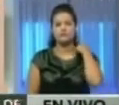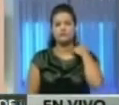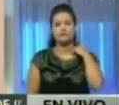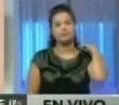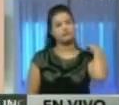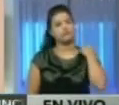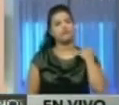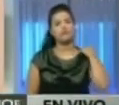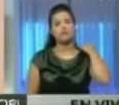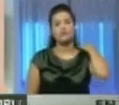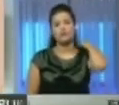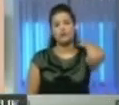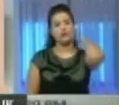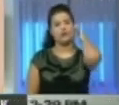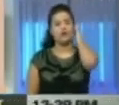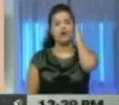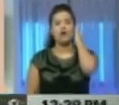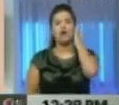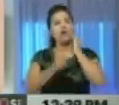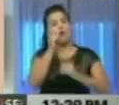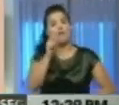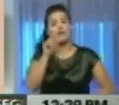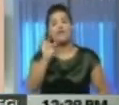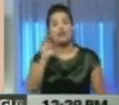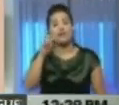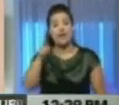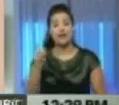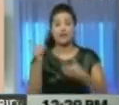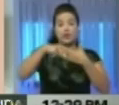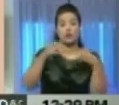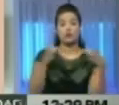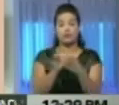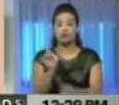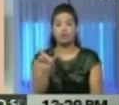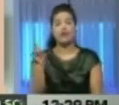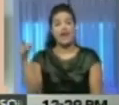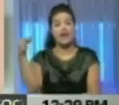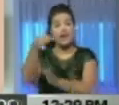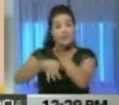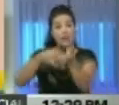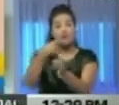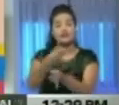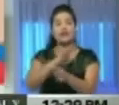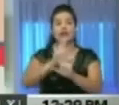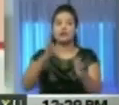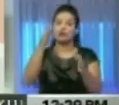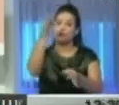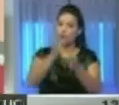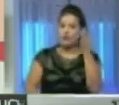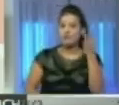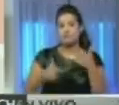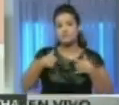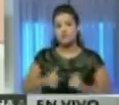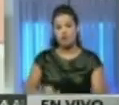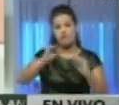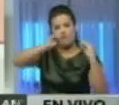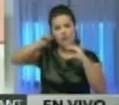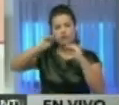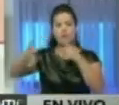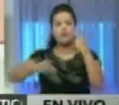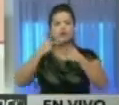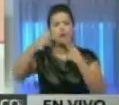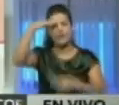integrante del Partido Socialista Unido de Venezuela, que informaba que gracias a la formación político-militar que tiene su familia, pues su